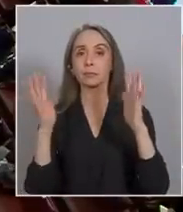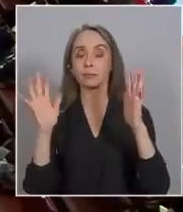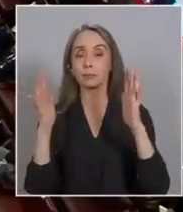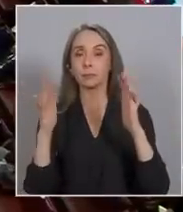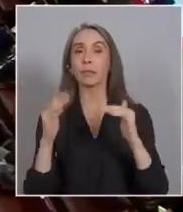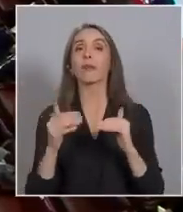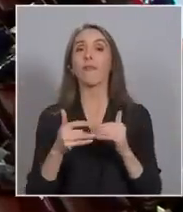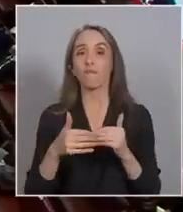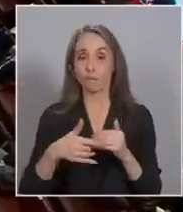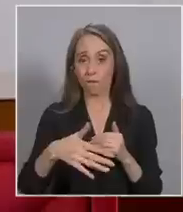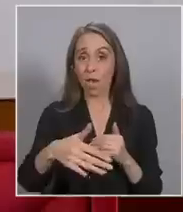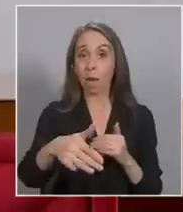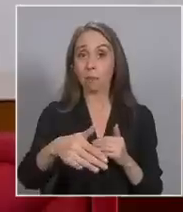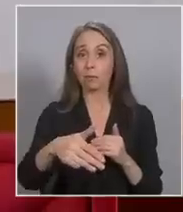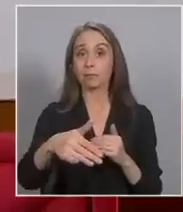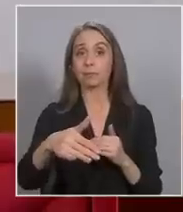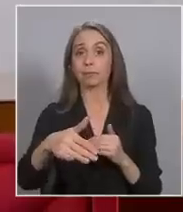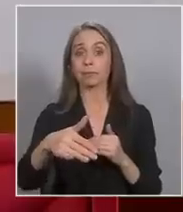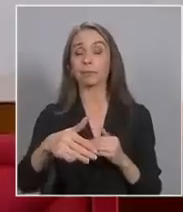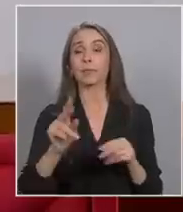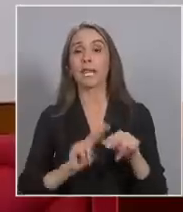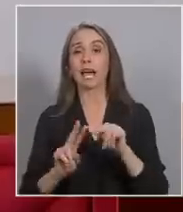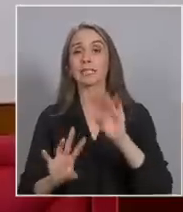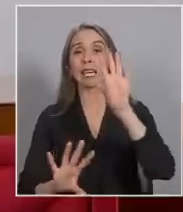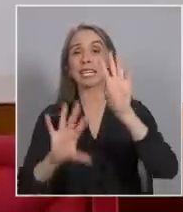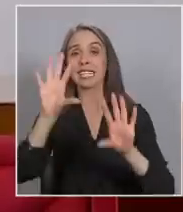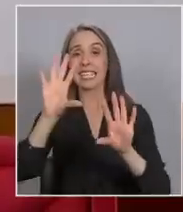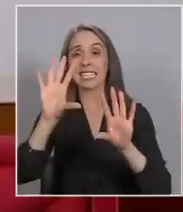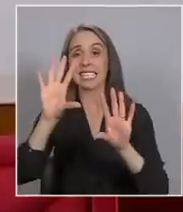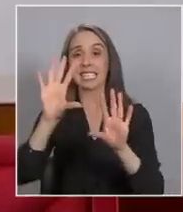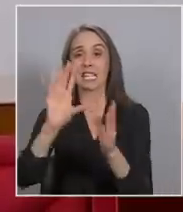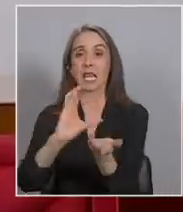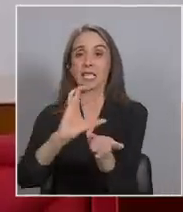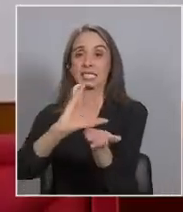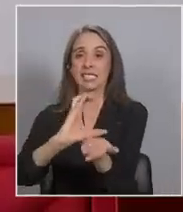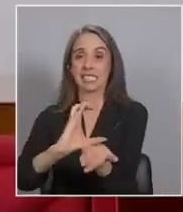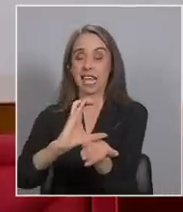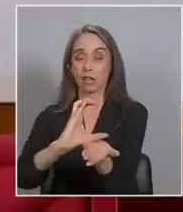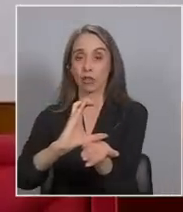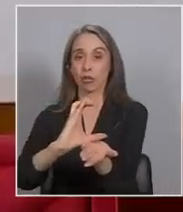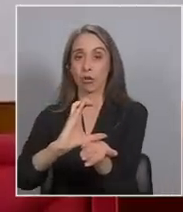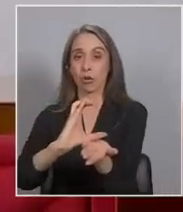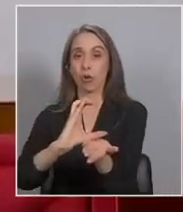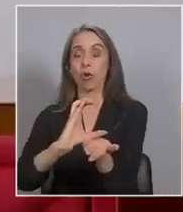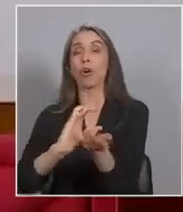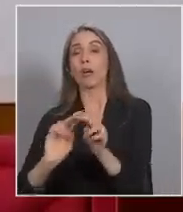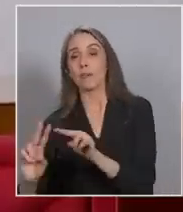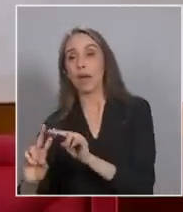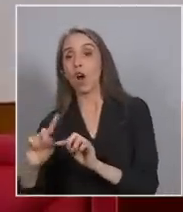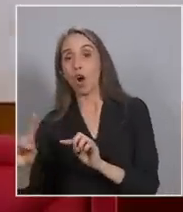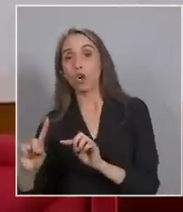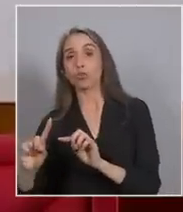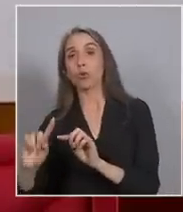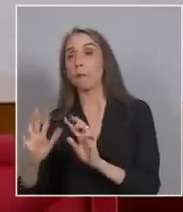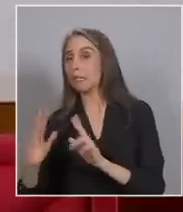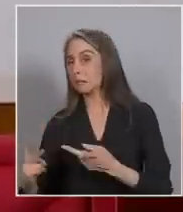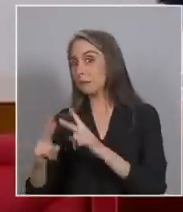a habilitar al menos 15 centros y dejaremos en desarrollo otros